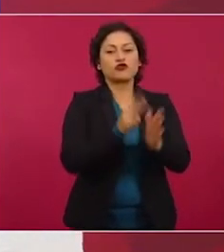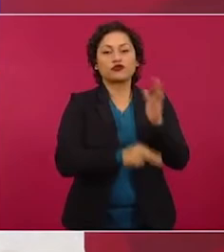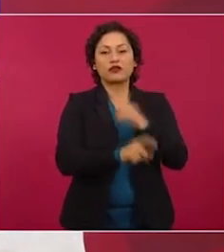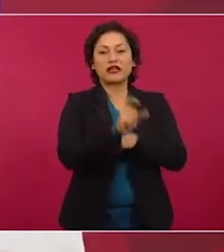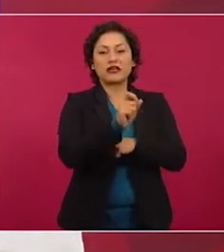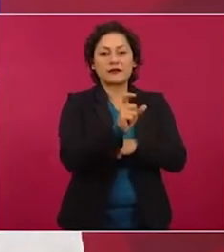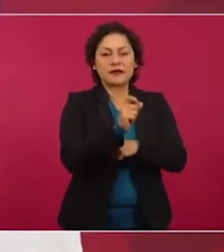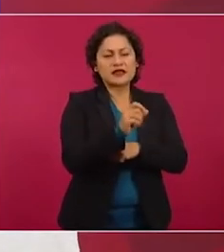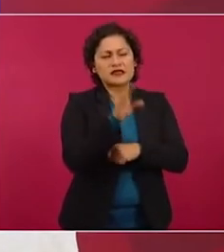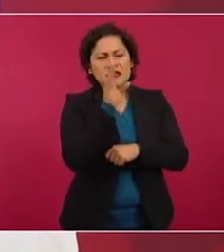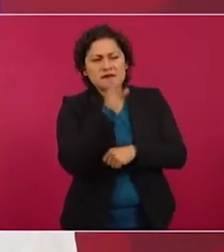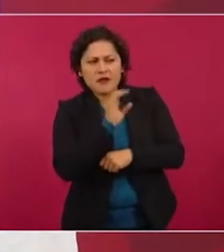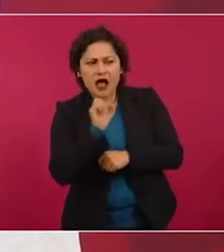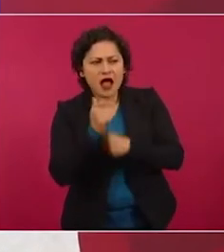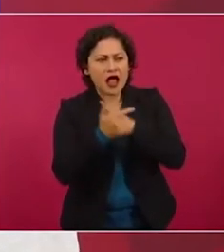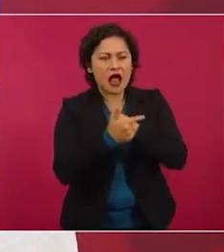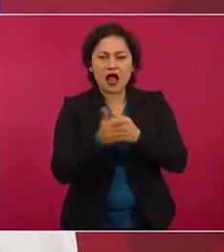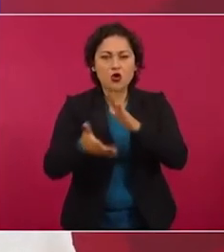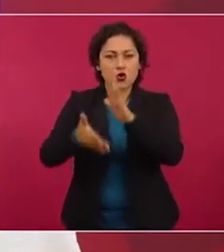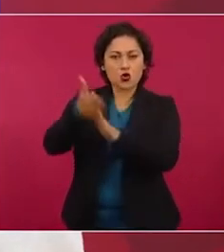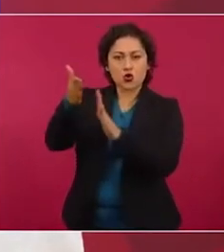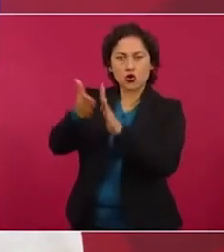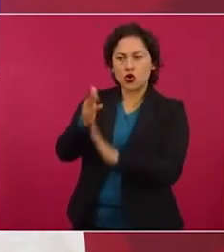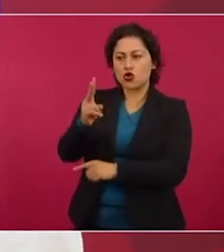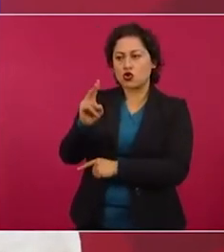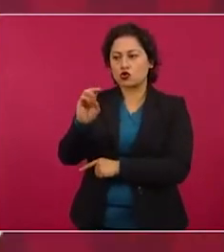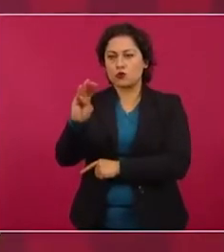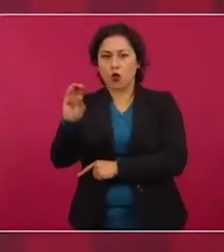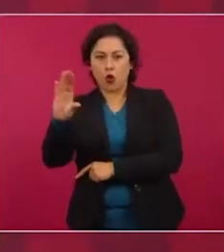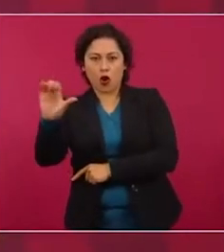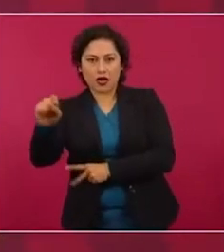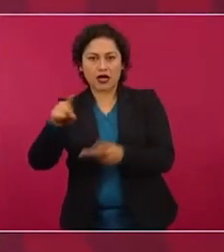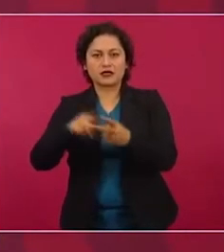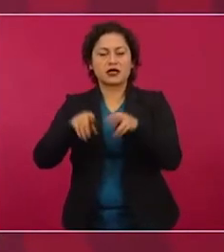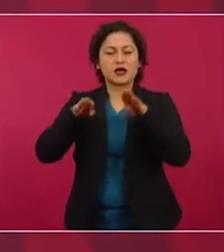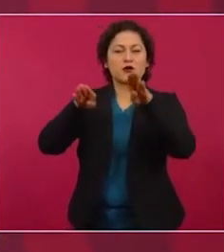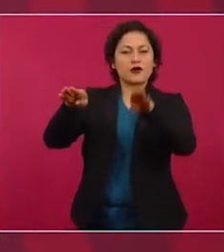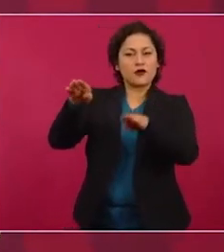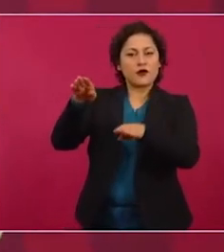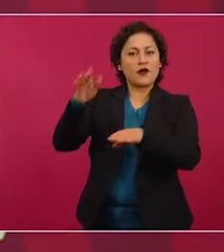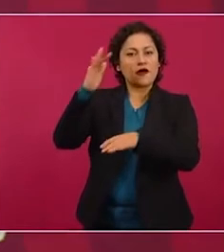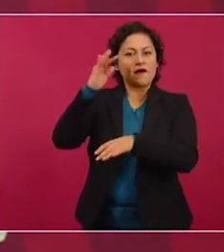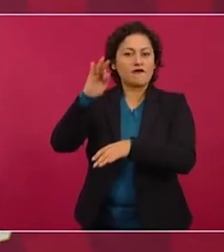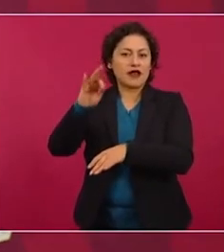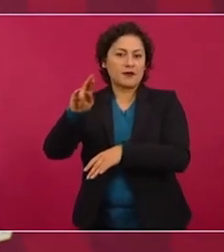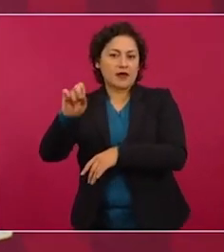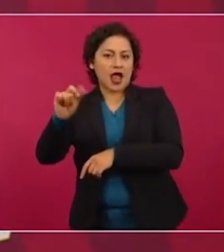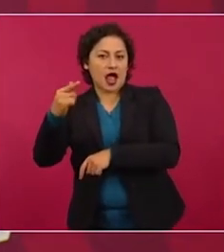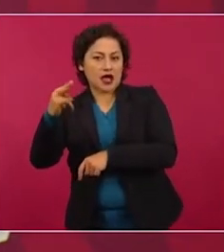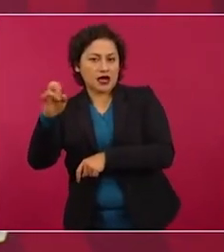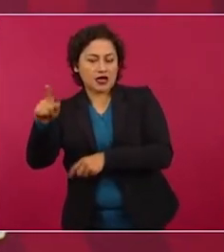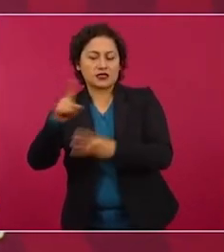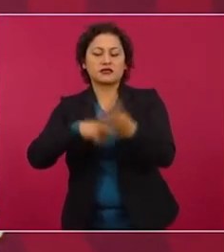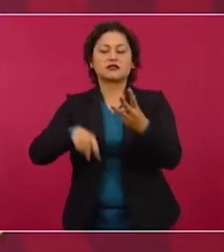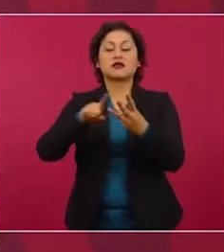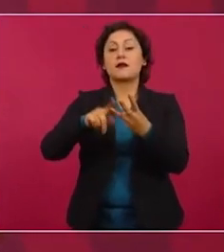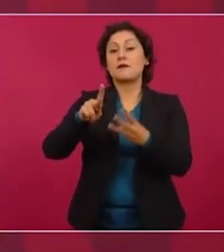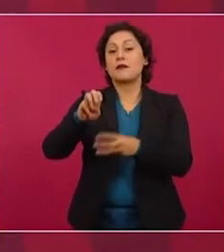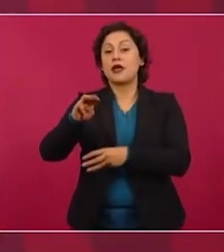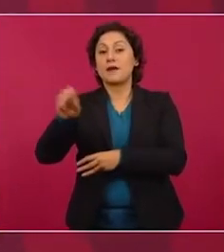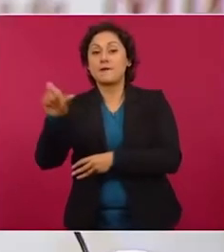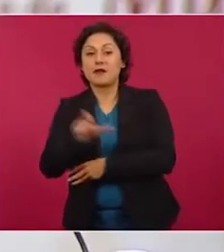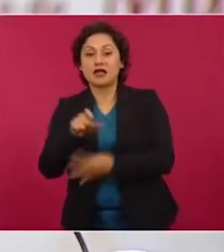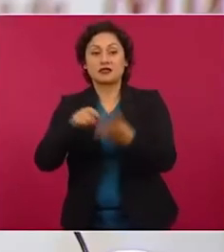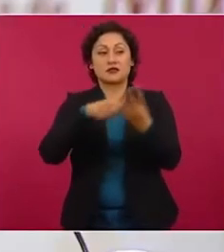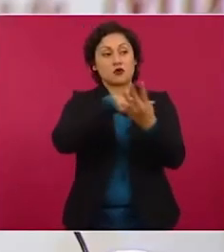los proyectos de la refinería Dos Bocas, el aeropuerto Felipe Ángeles, Pemex, programas sociales,